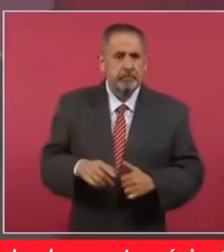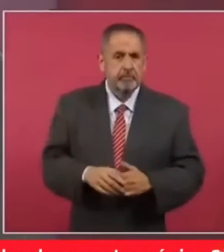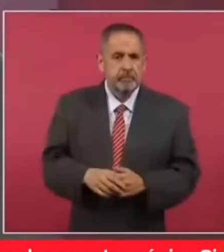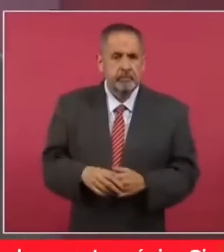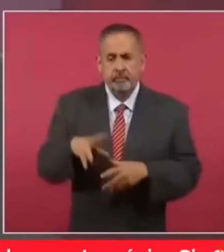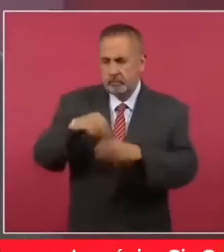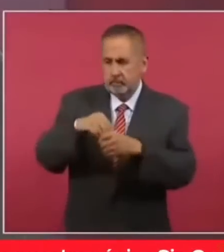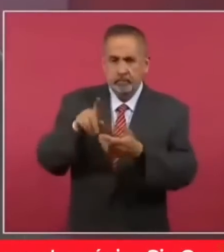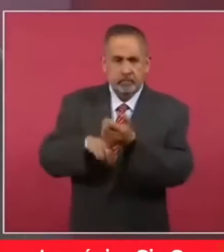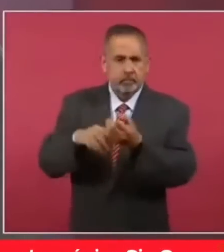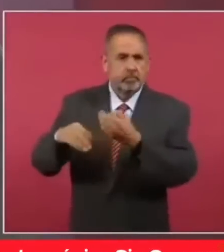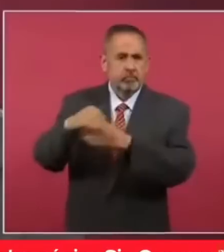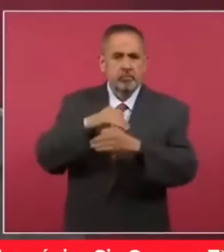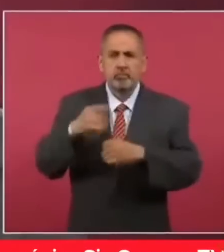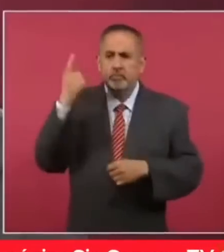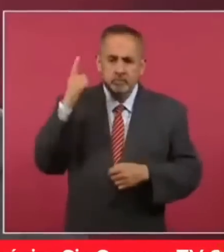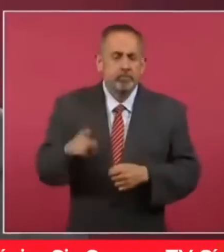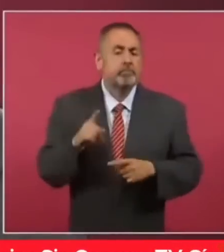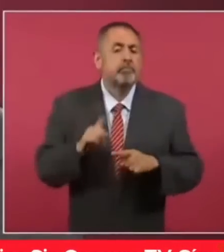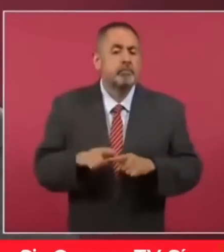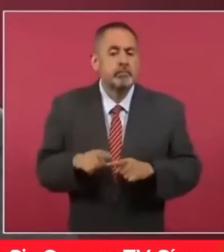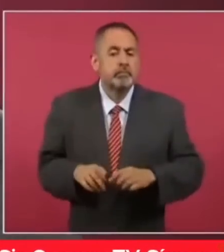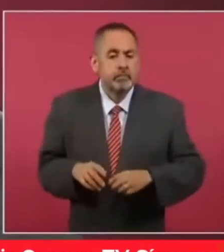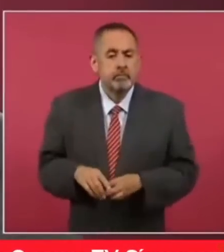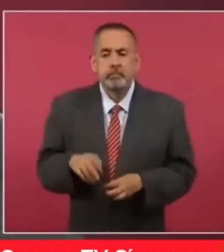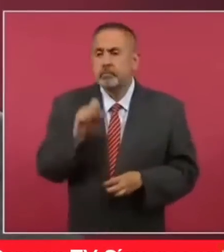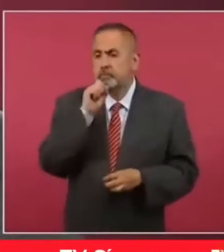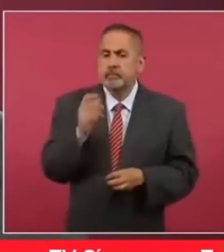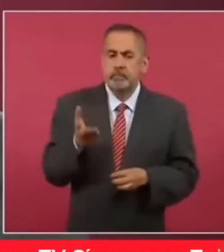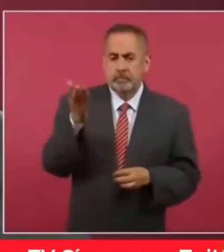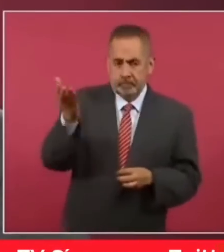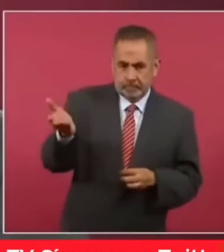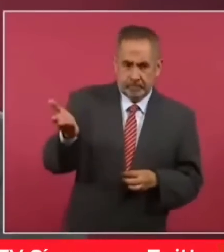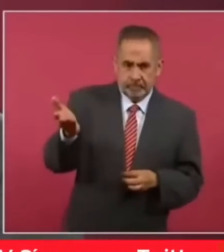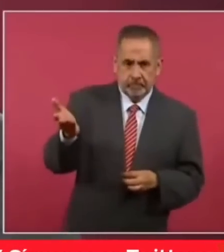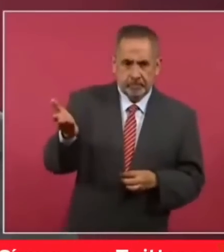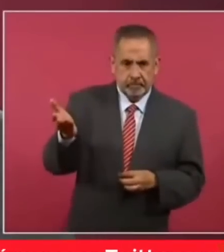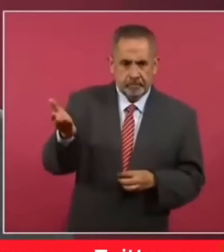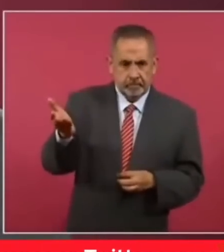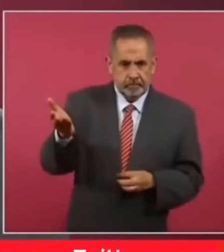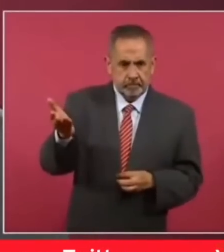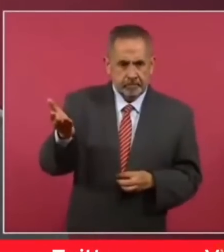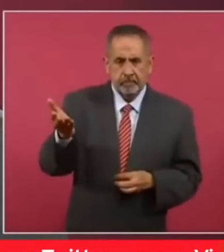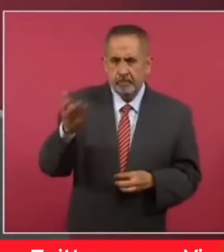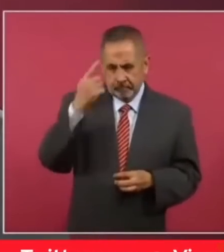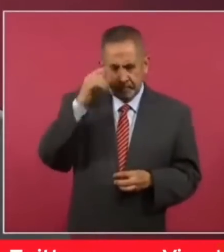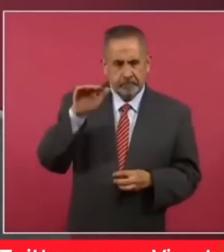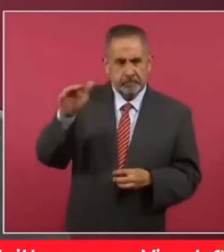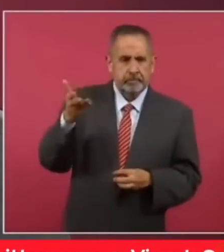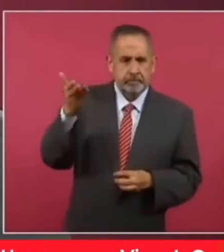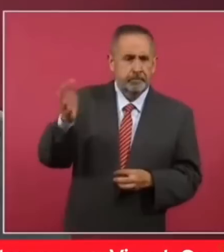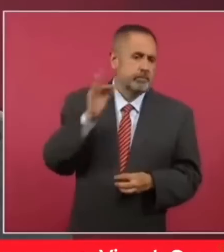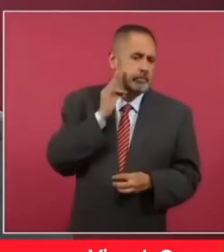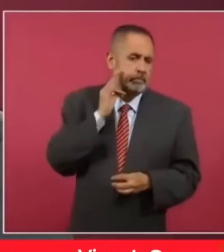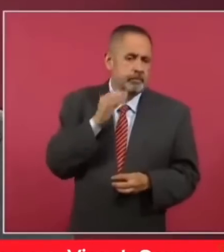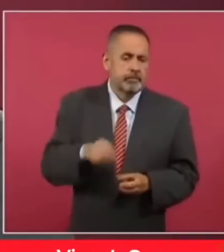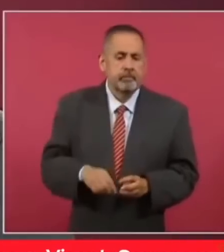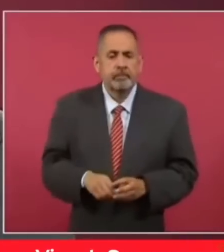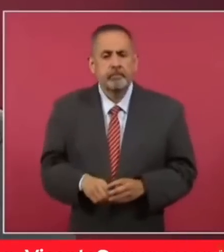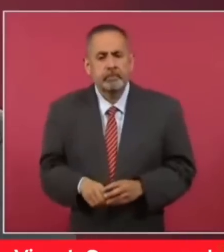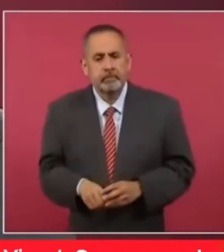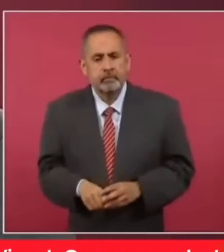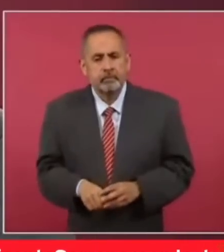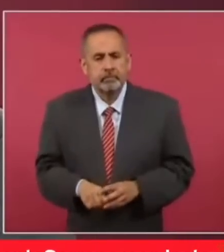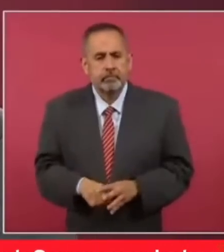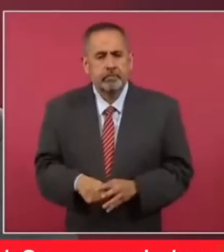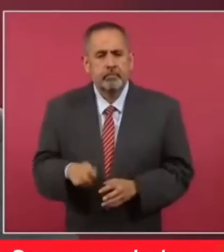al interior del Ejecutivo y la solicitud a la Fiscalía es